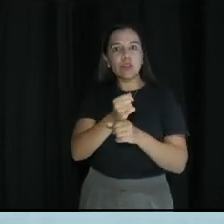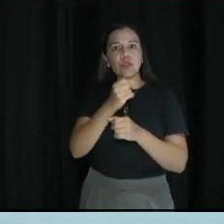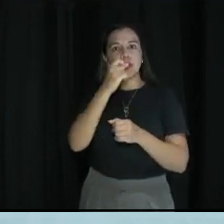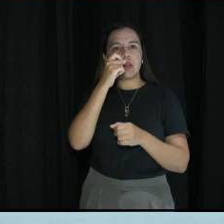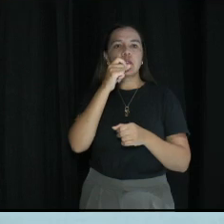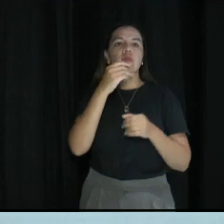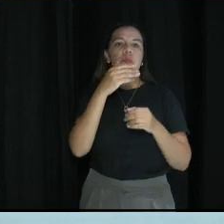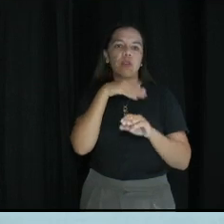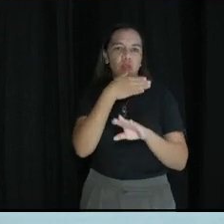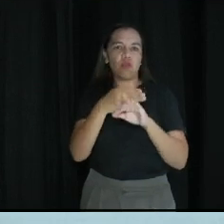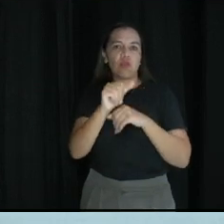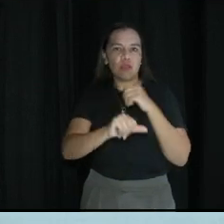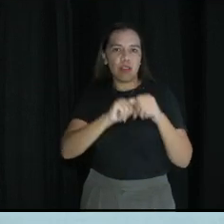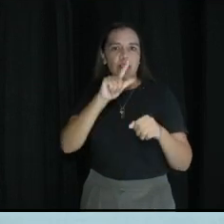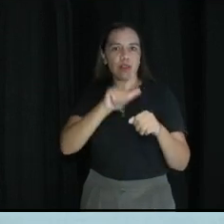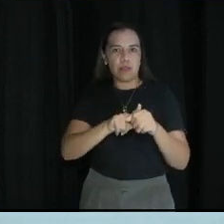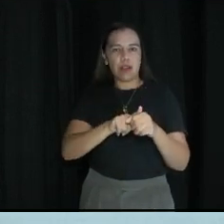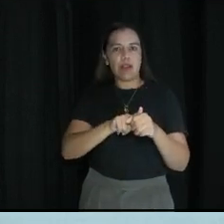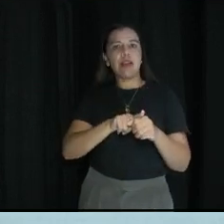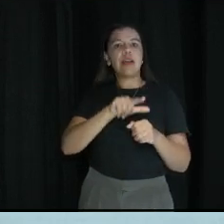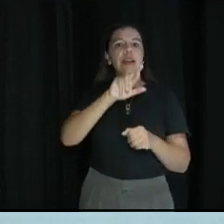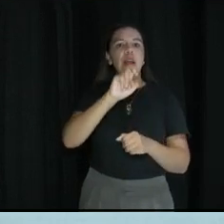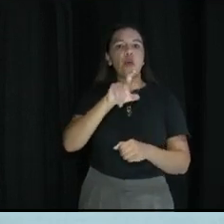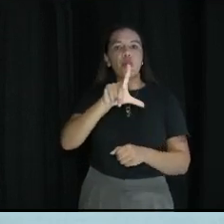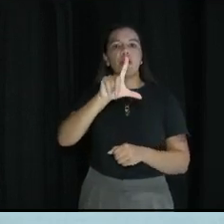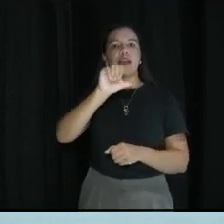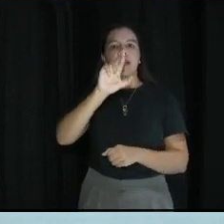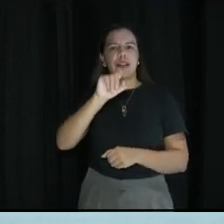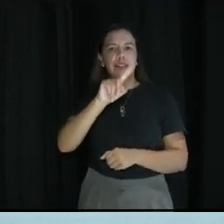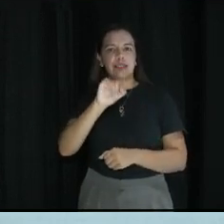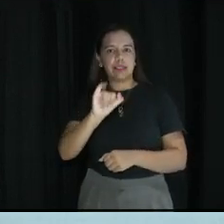animal, Efraín Omar Guadalupe García.